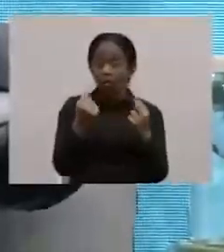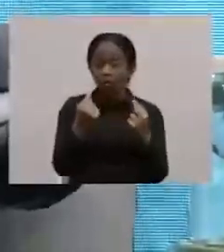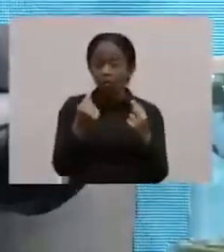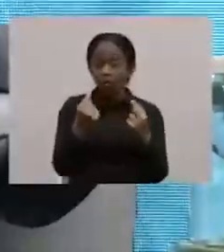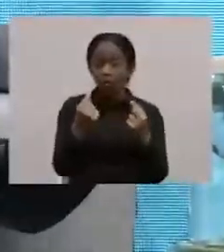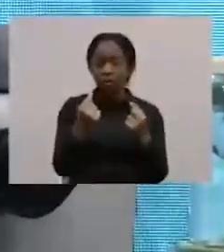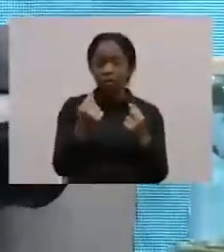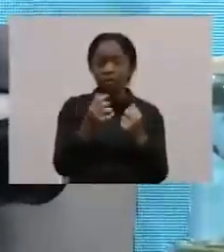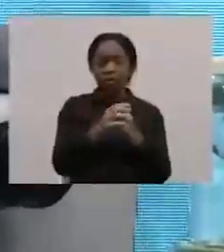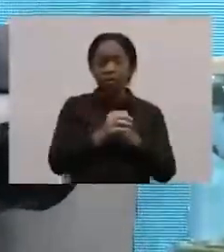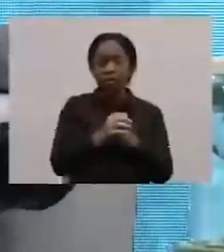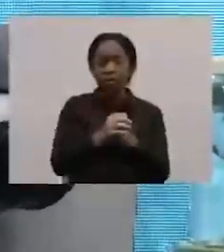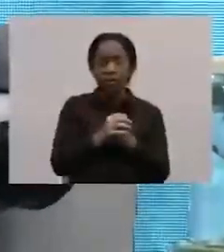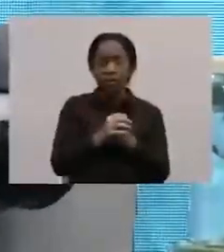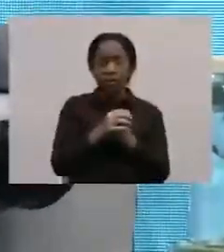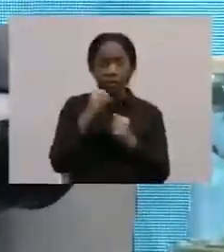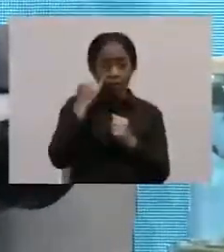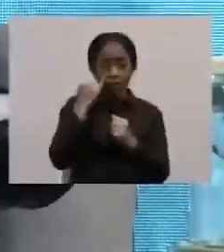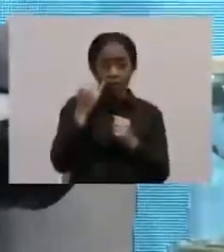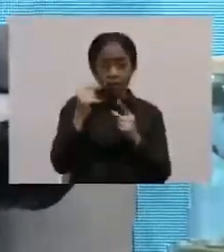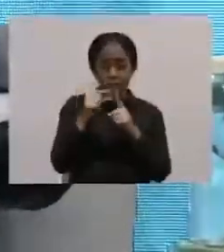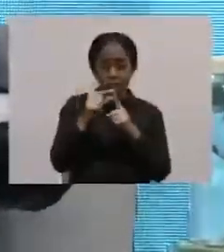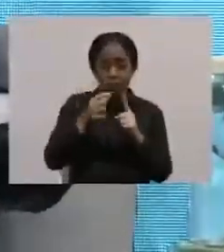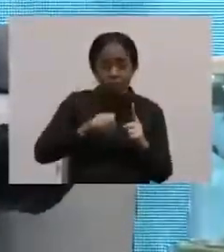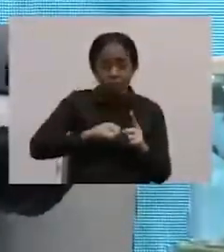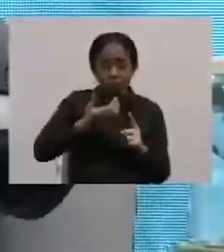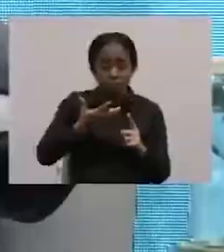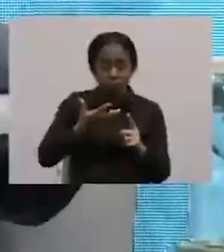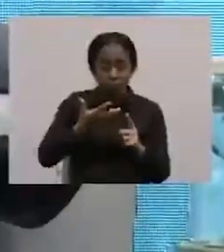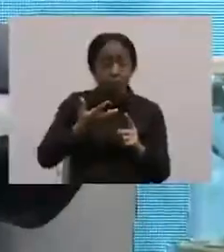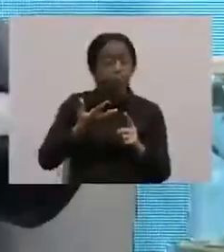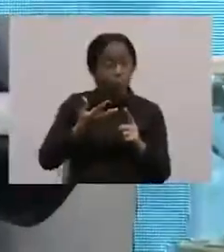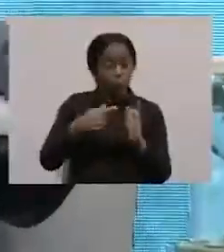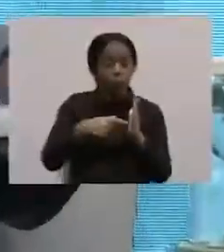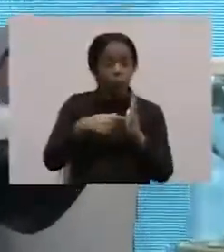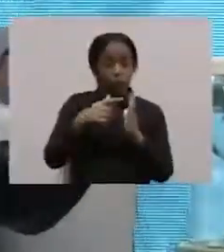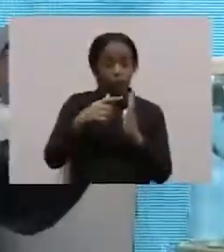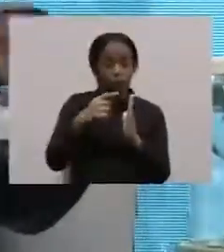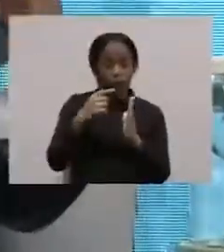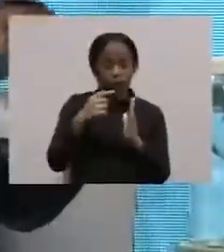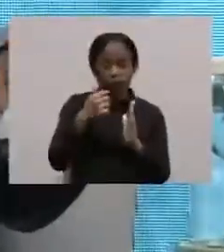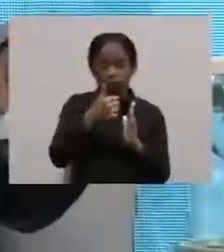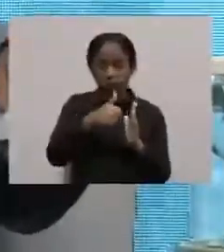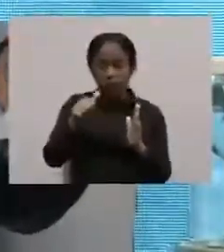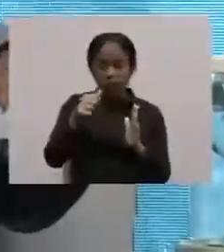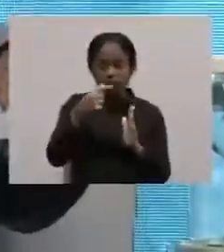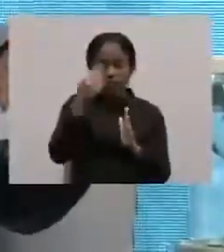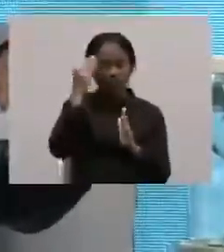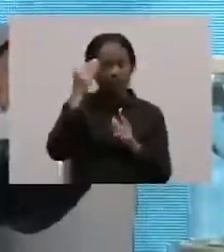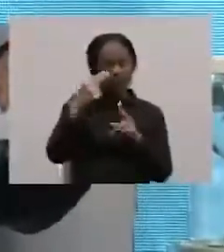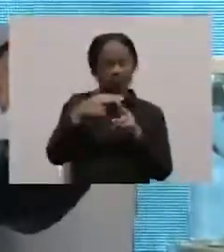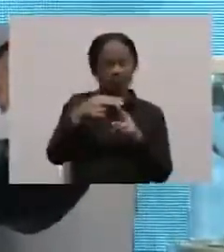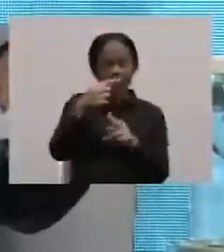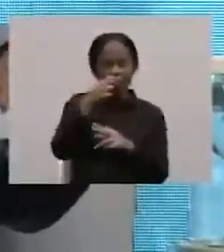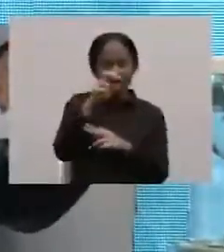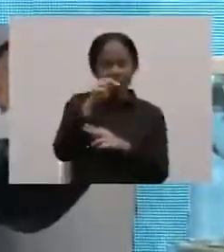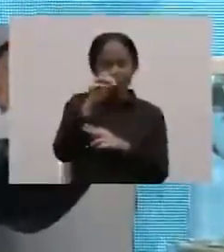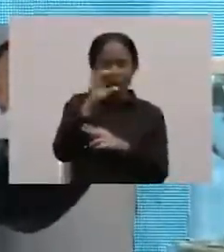el delito de palabra. 11 leyes. No hay ningún delito, ni el genocidio,